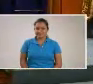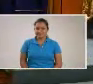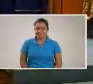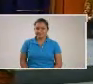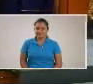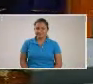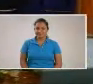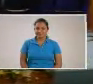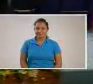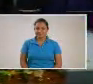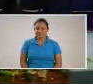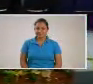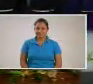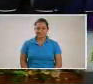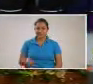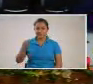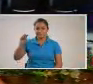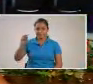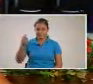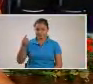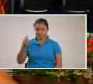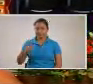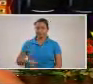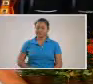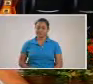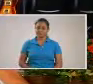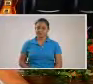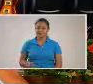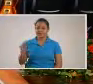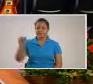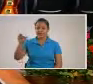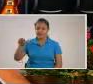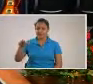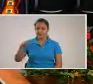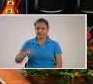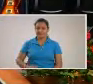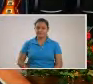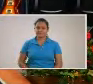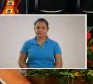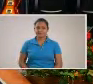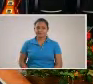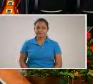interesan mucho. En primer lugar, aquí